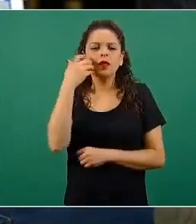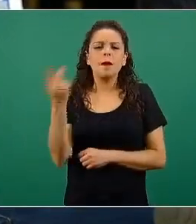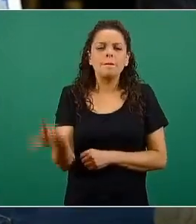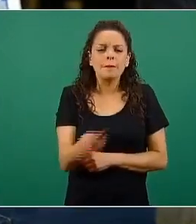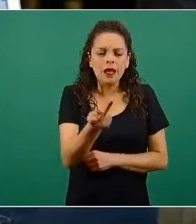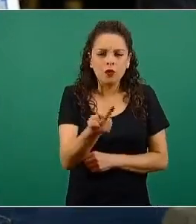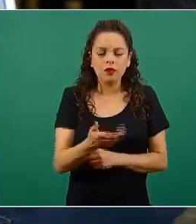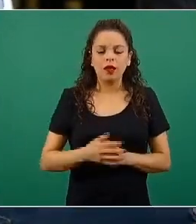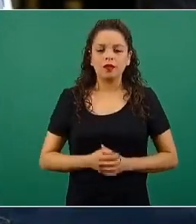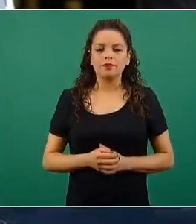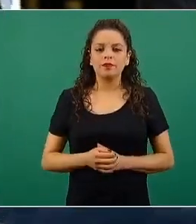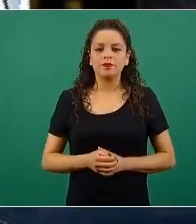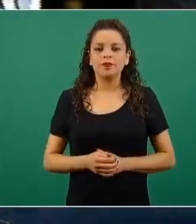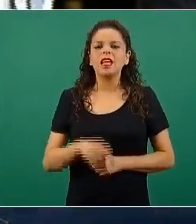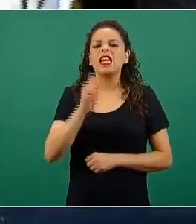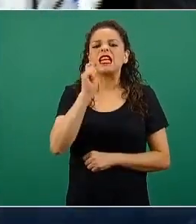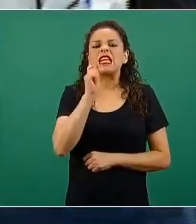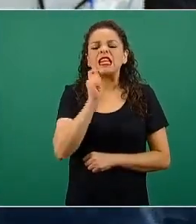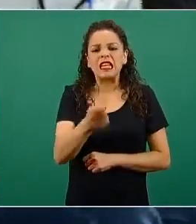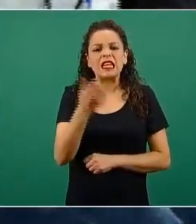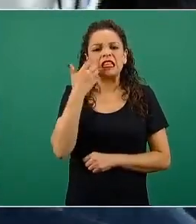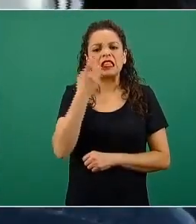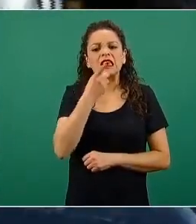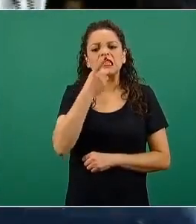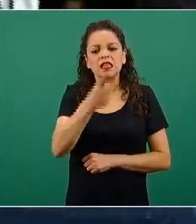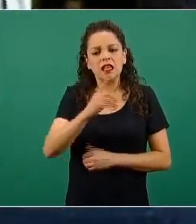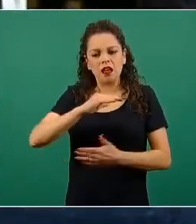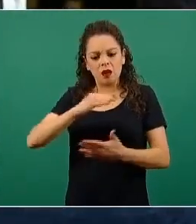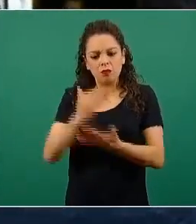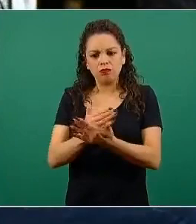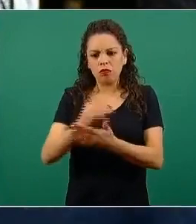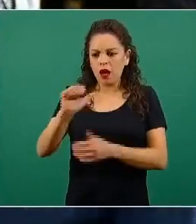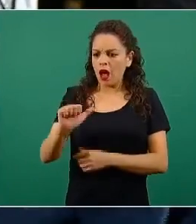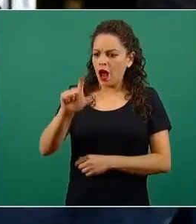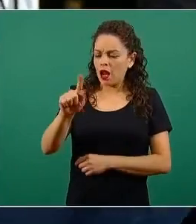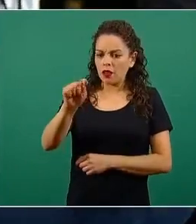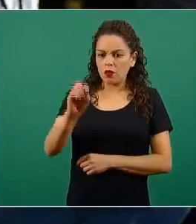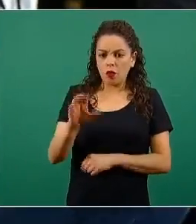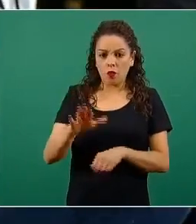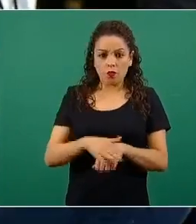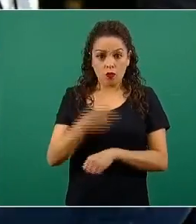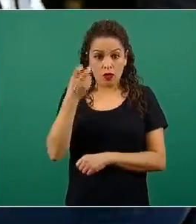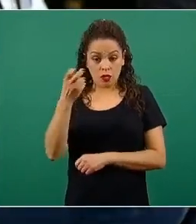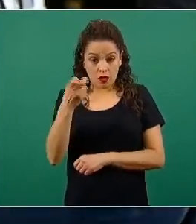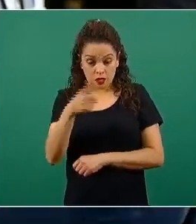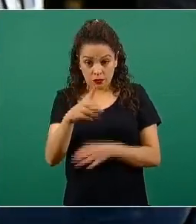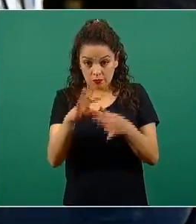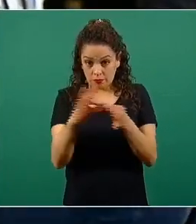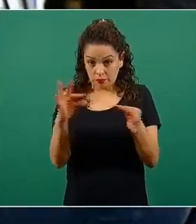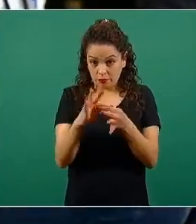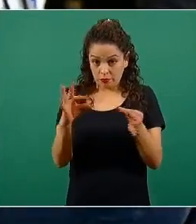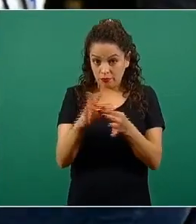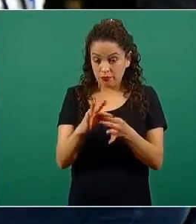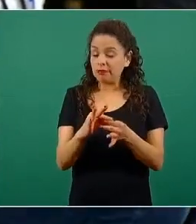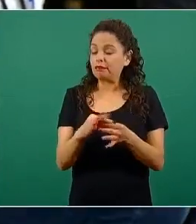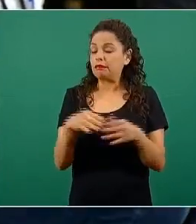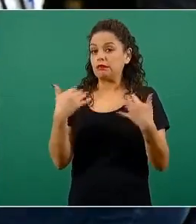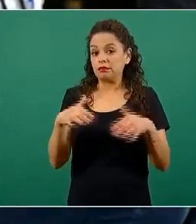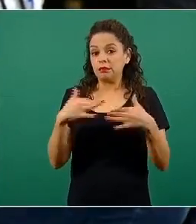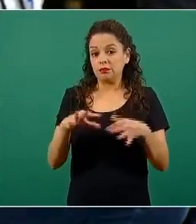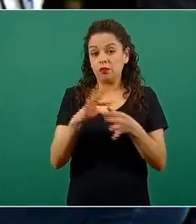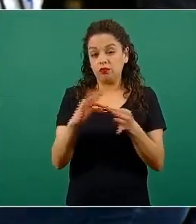el camino de la pandemia. Hubo, creo que, una crítica muy dura en ese seminario respecto a la cantidad de muertes,